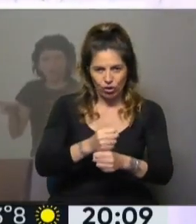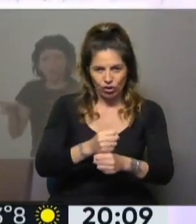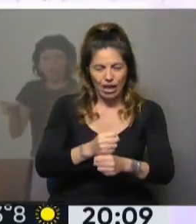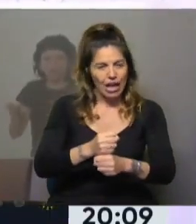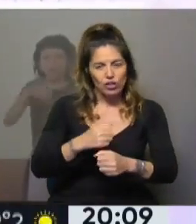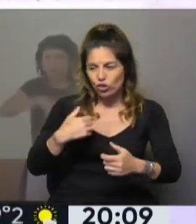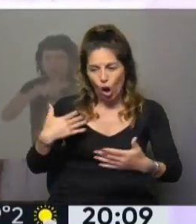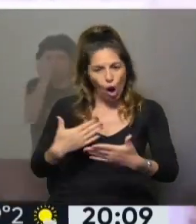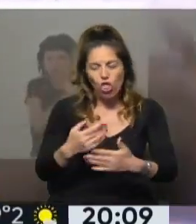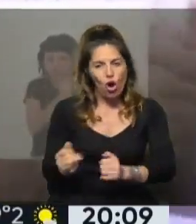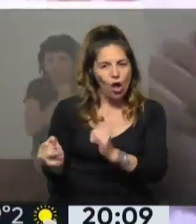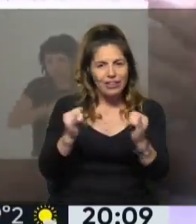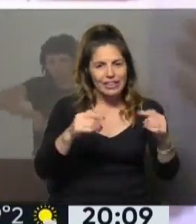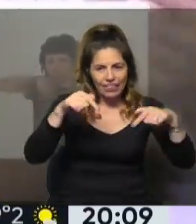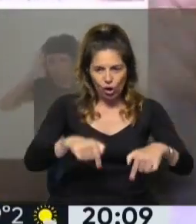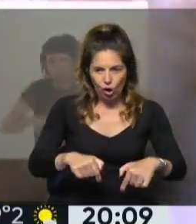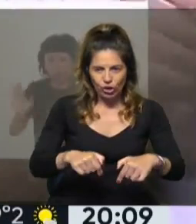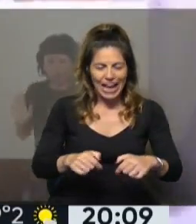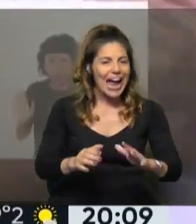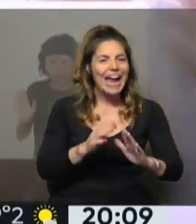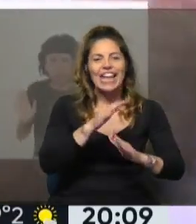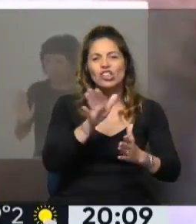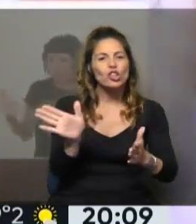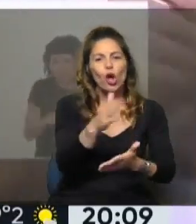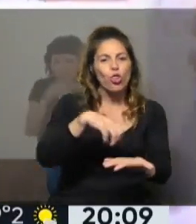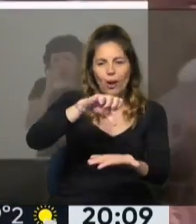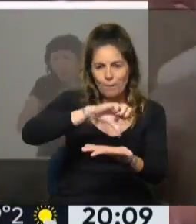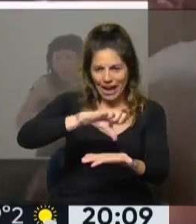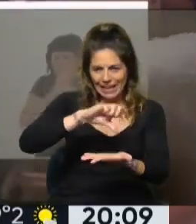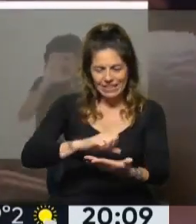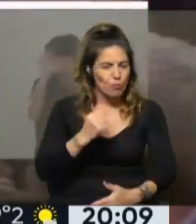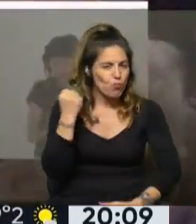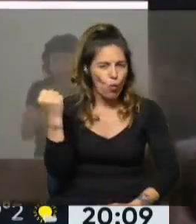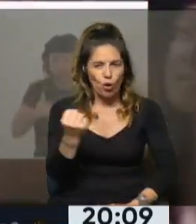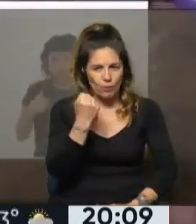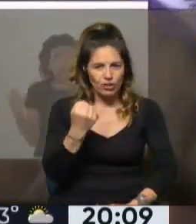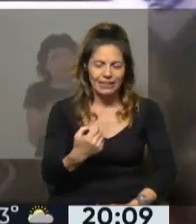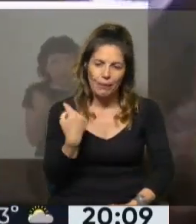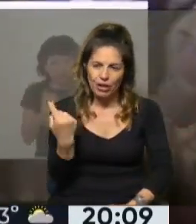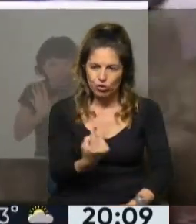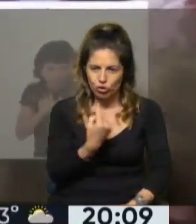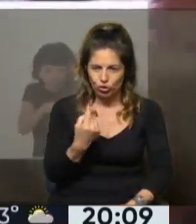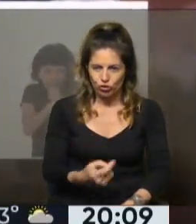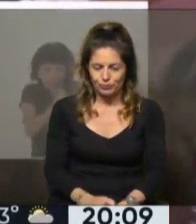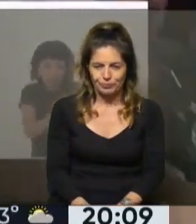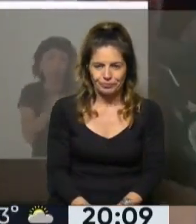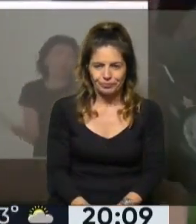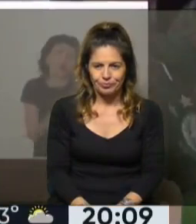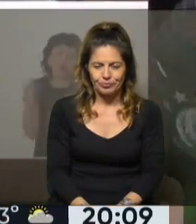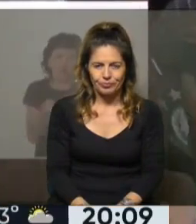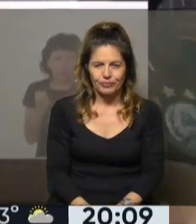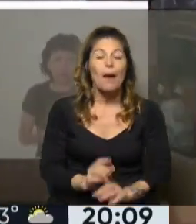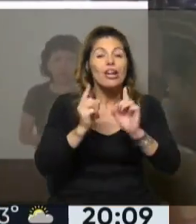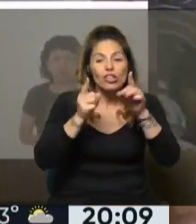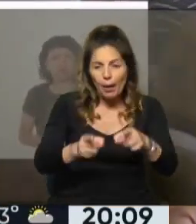lo largo del día de hoy a lo largo y del pa muy importante para nosotros